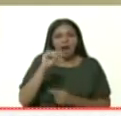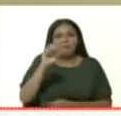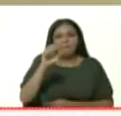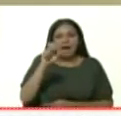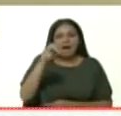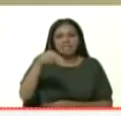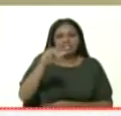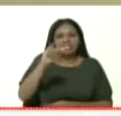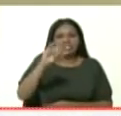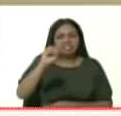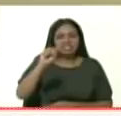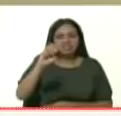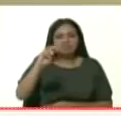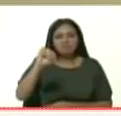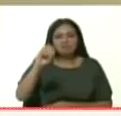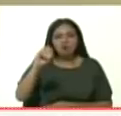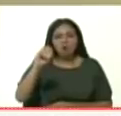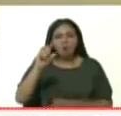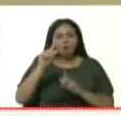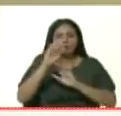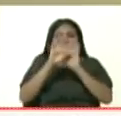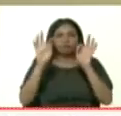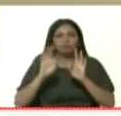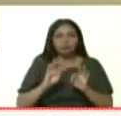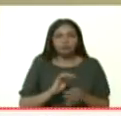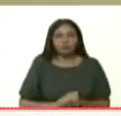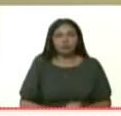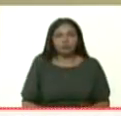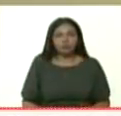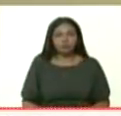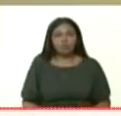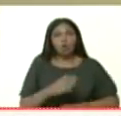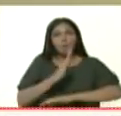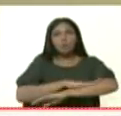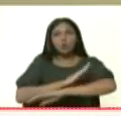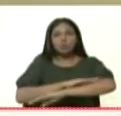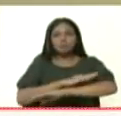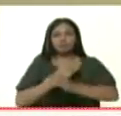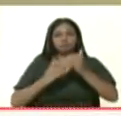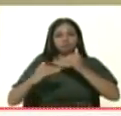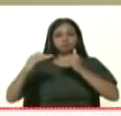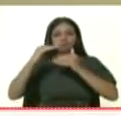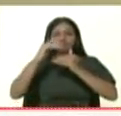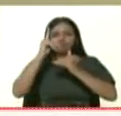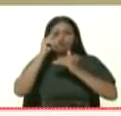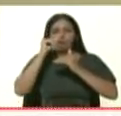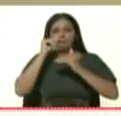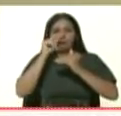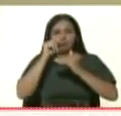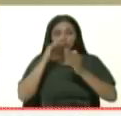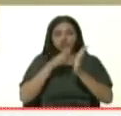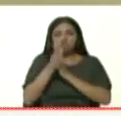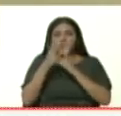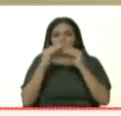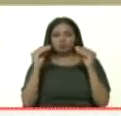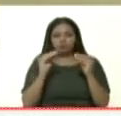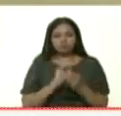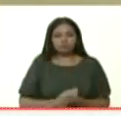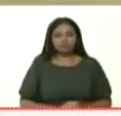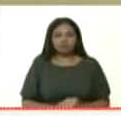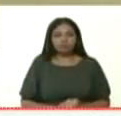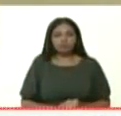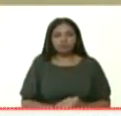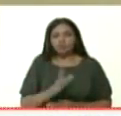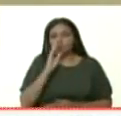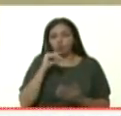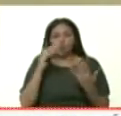las formas de expresión de conductas que deben ser superadas por hombres, sobre todo, sin lugar a